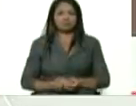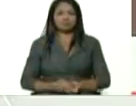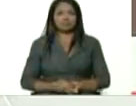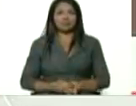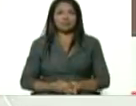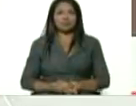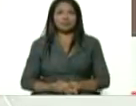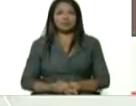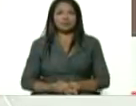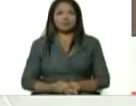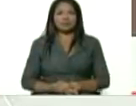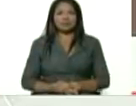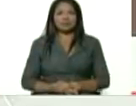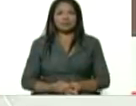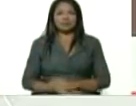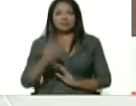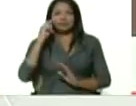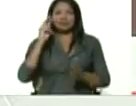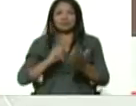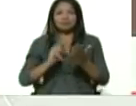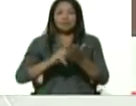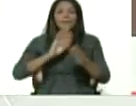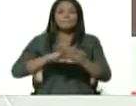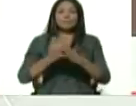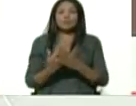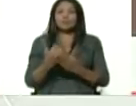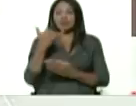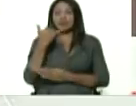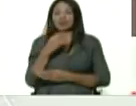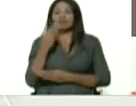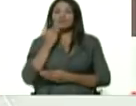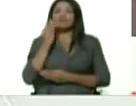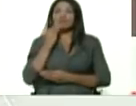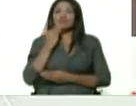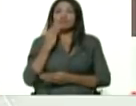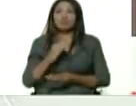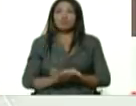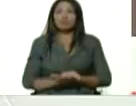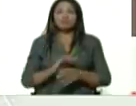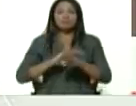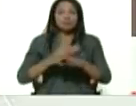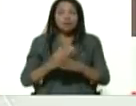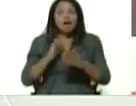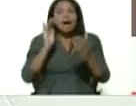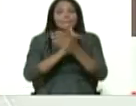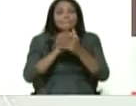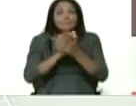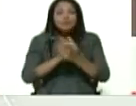Es una ridiculez. ¿Por qué es una ridiculez? Compatriotas de Colombia.